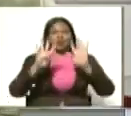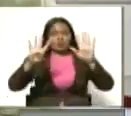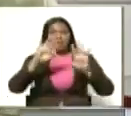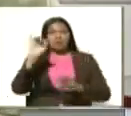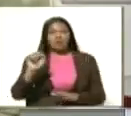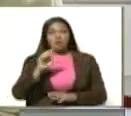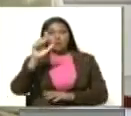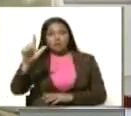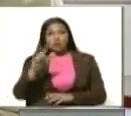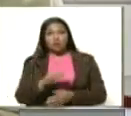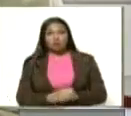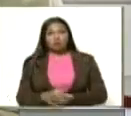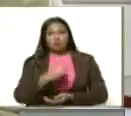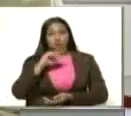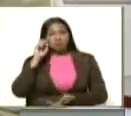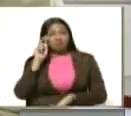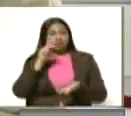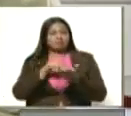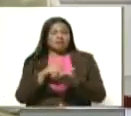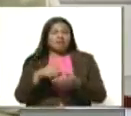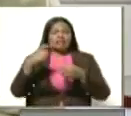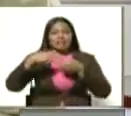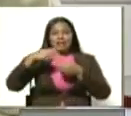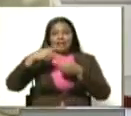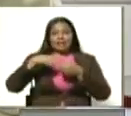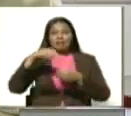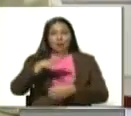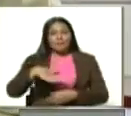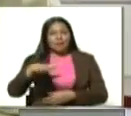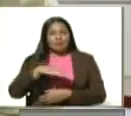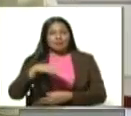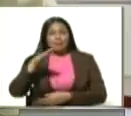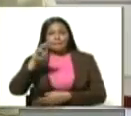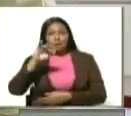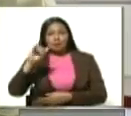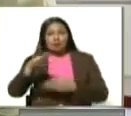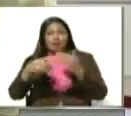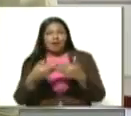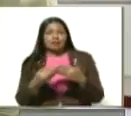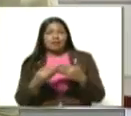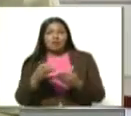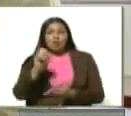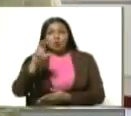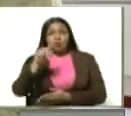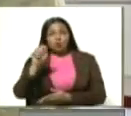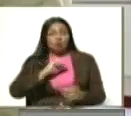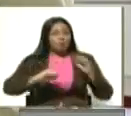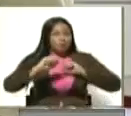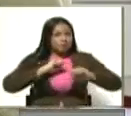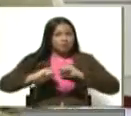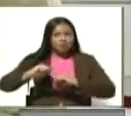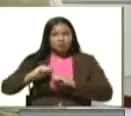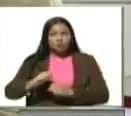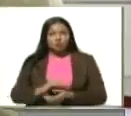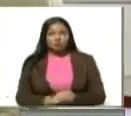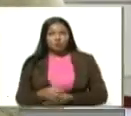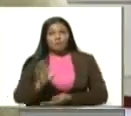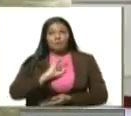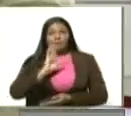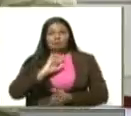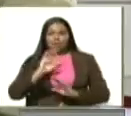julio. Vamos a estar desde Chacaíto, la Plaza Abrión, hasta Los Cortijos. Una gran movilización, va a ser la edición de